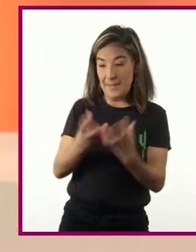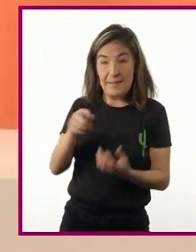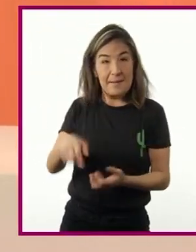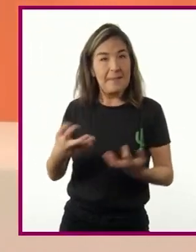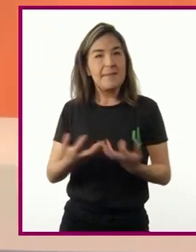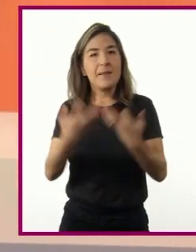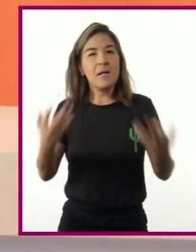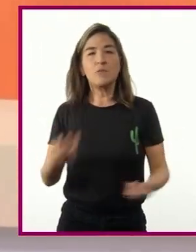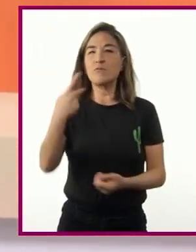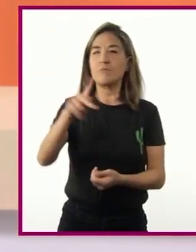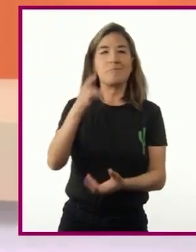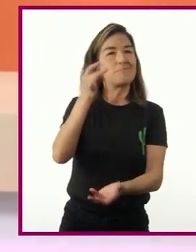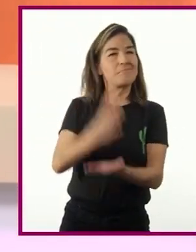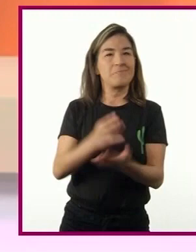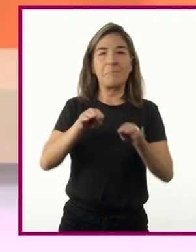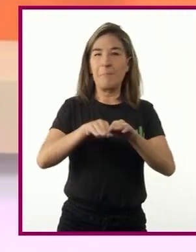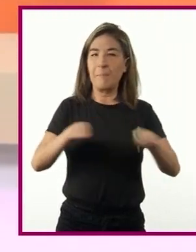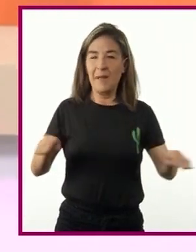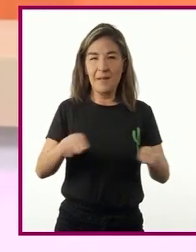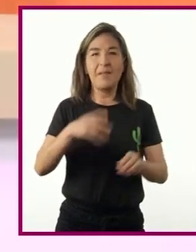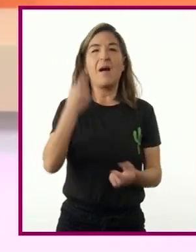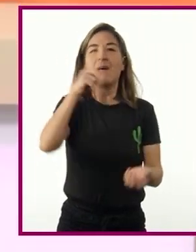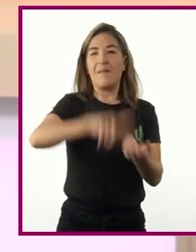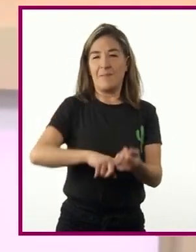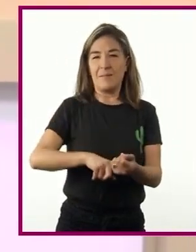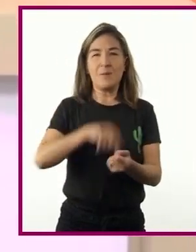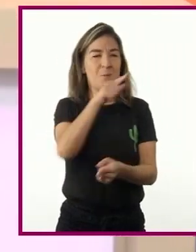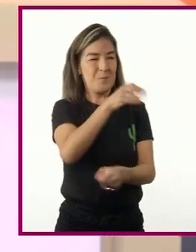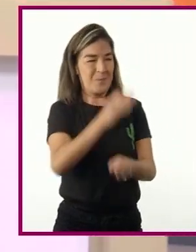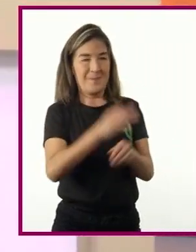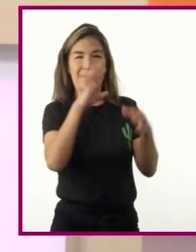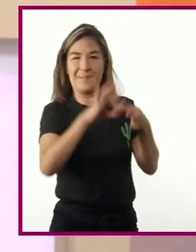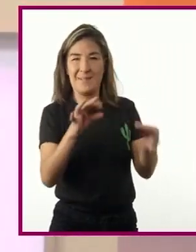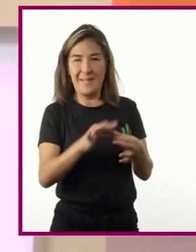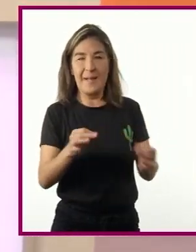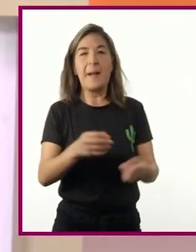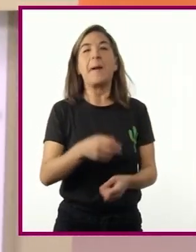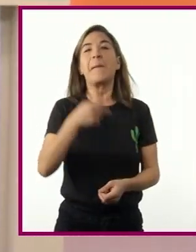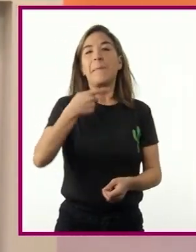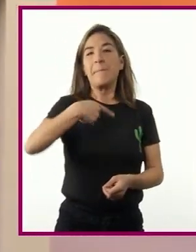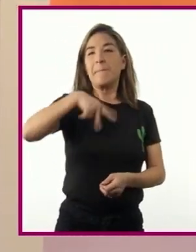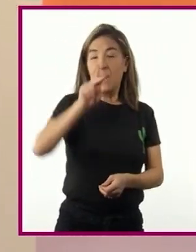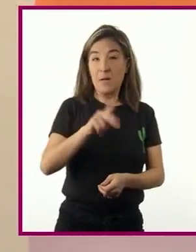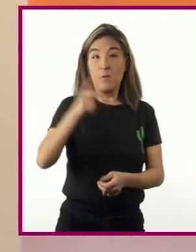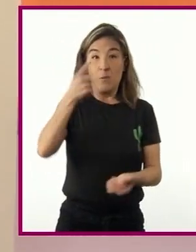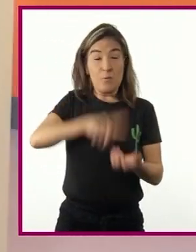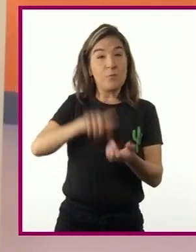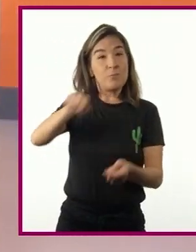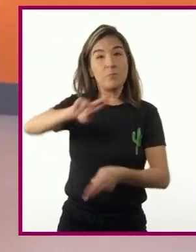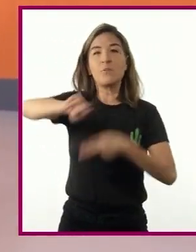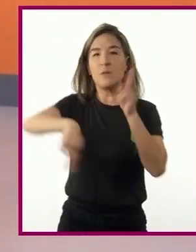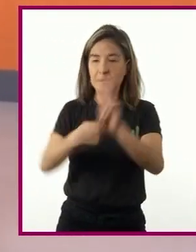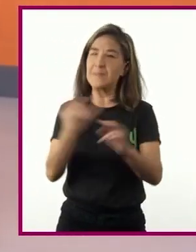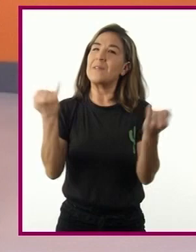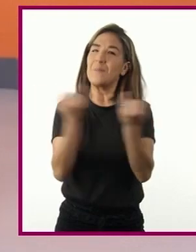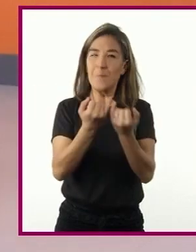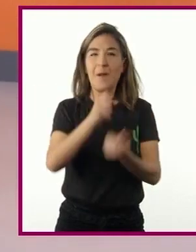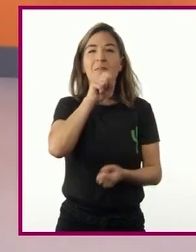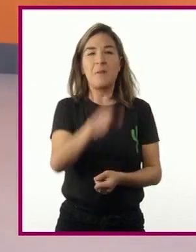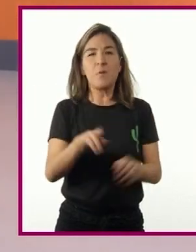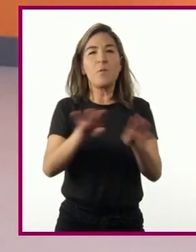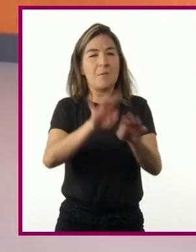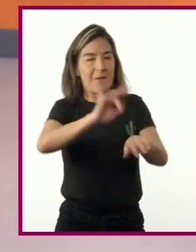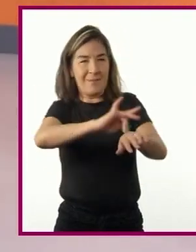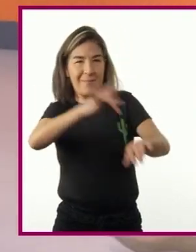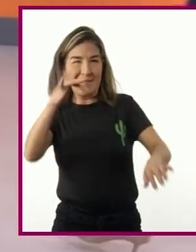propias unidades de medida, como los ejemplos que acabas de mencionar. Sin embargo, en el universo también se mide el brillo